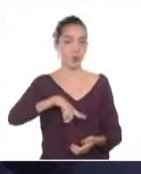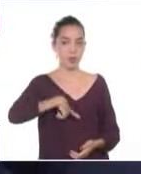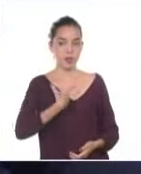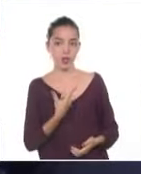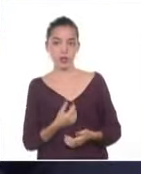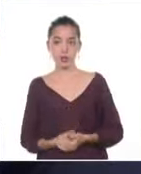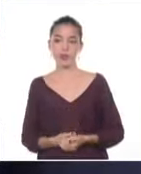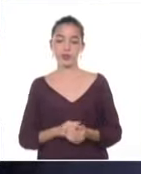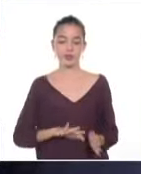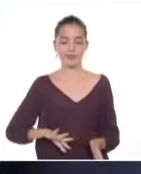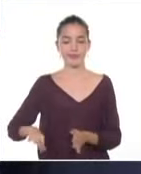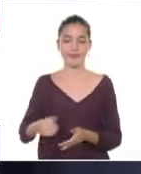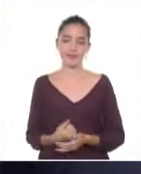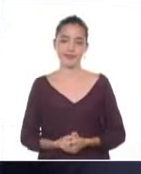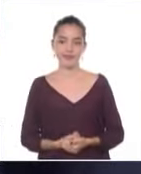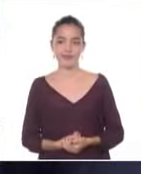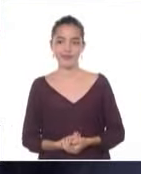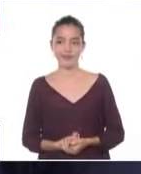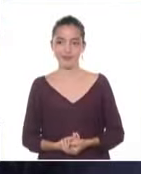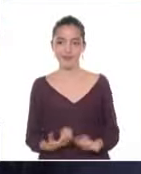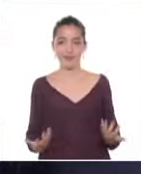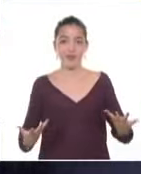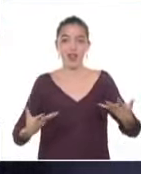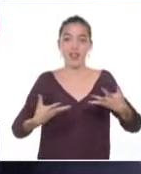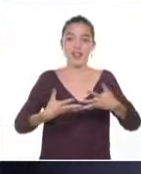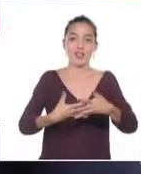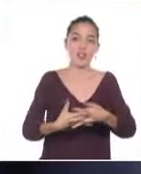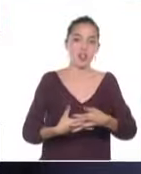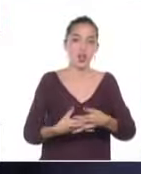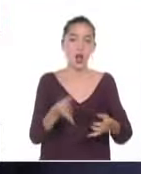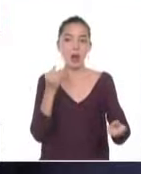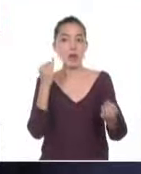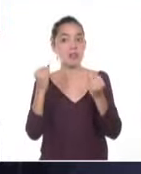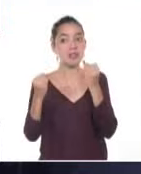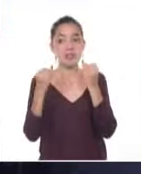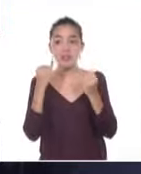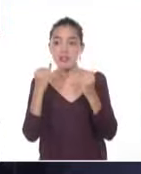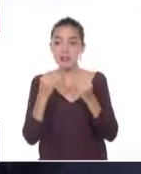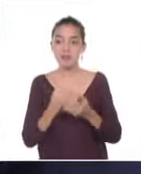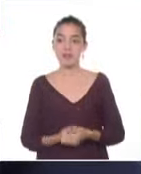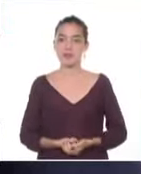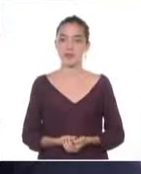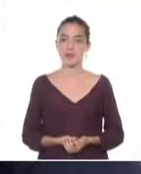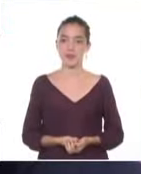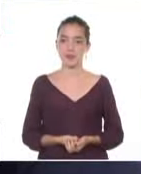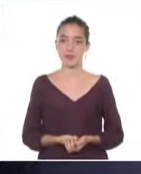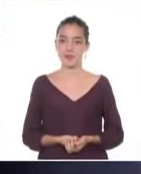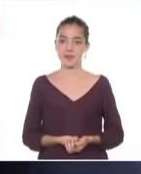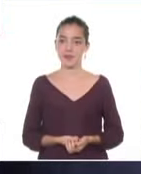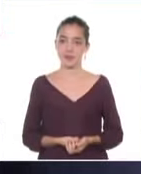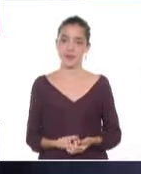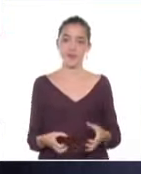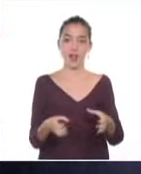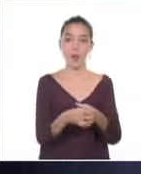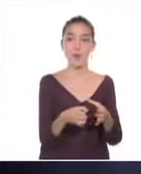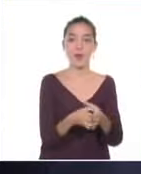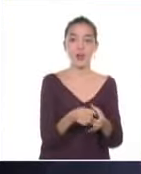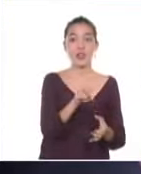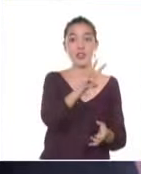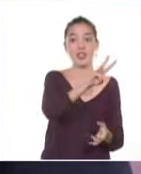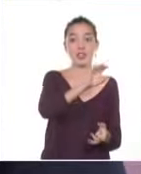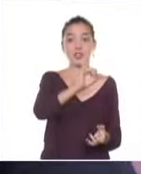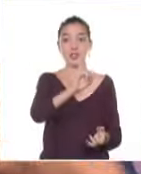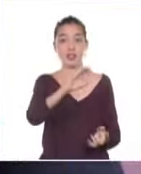es una idea muy interesante, una especie de cofradía entre el proyecto 360, Producciones,